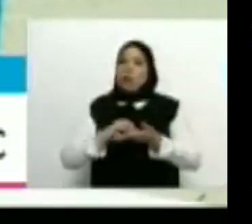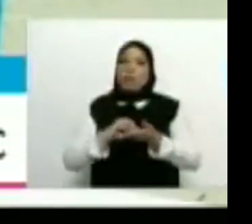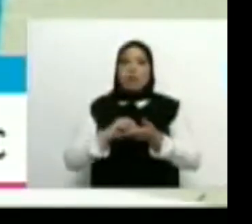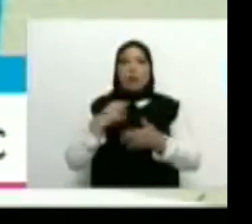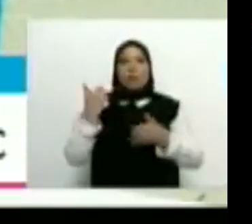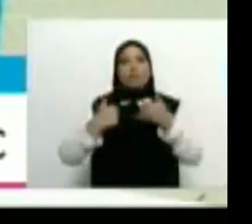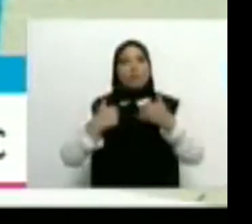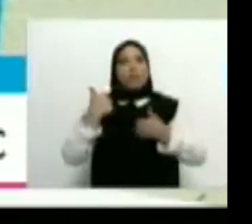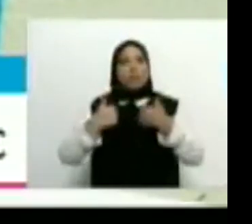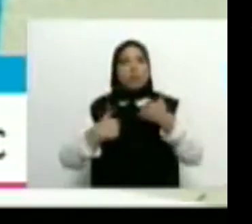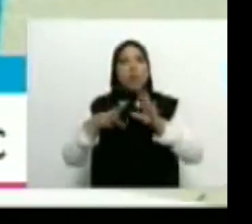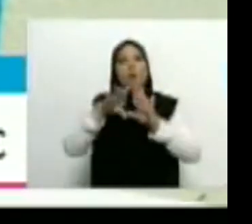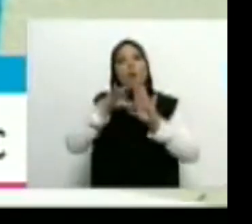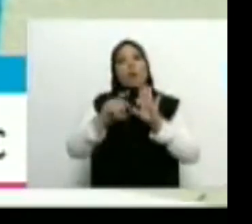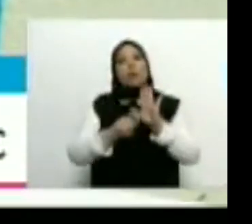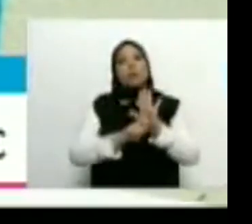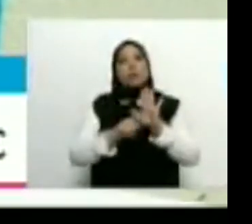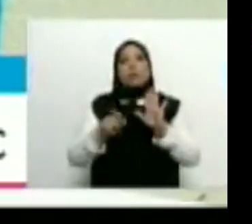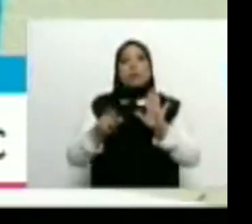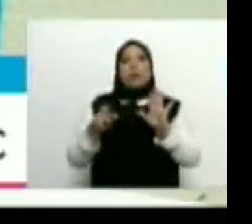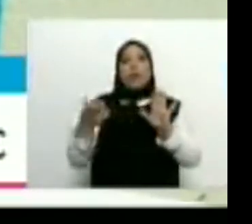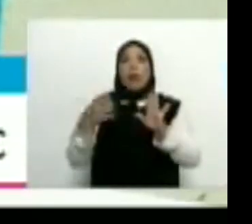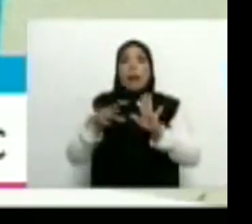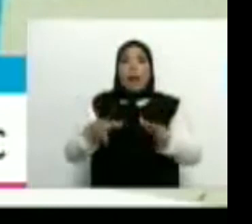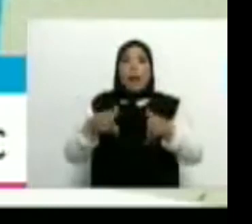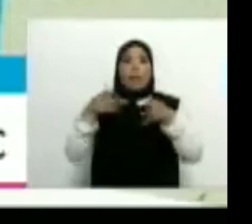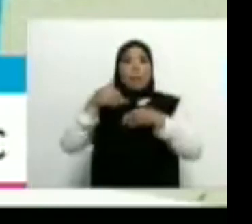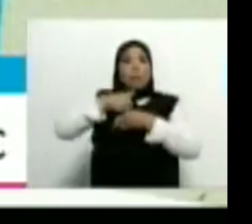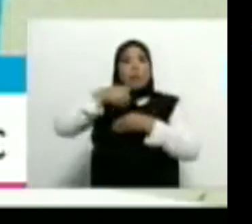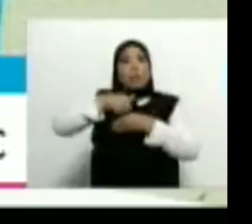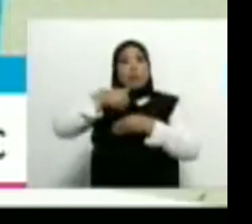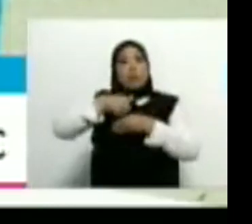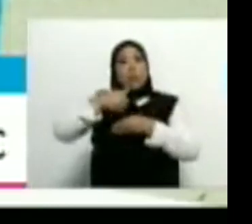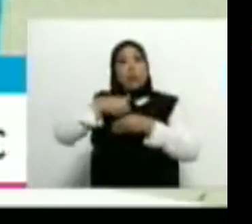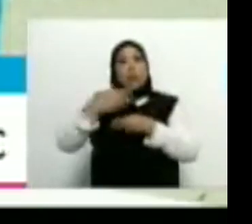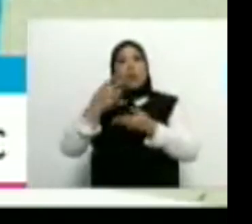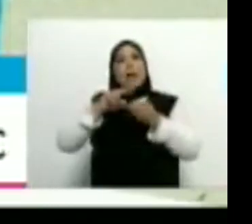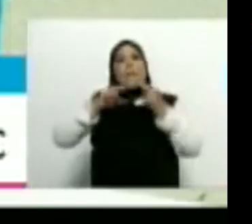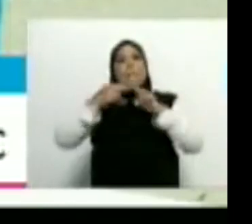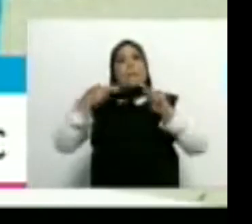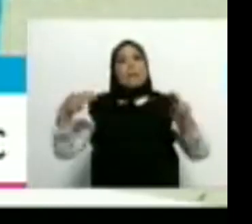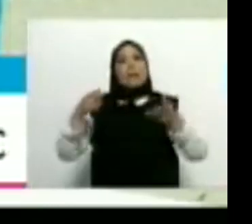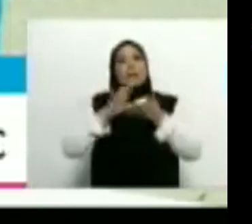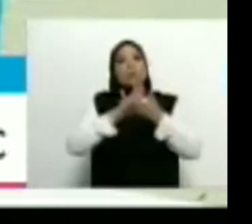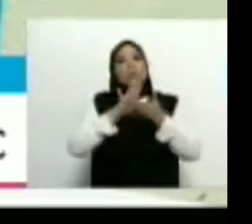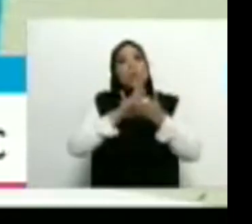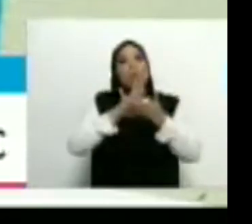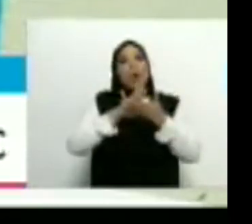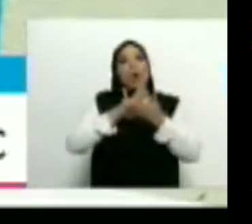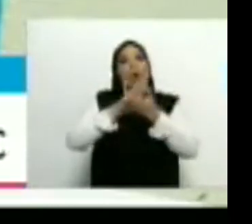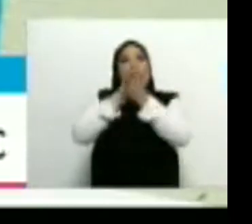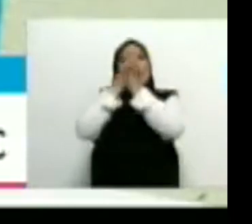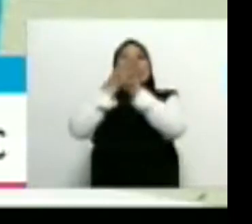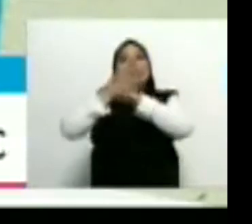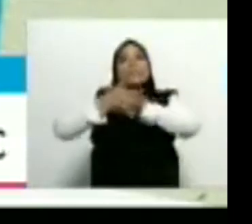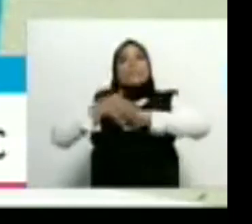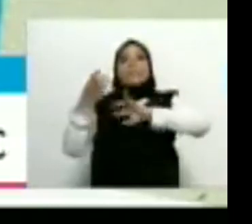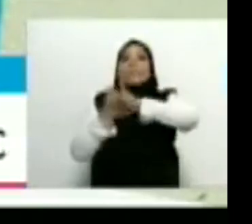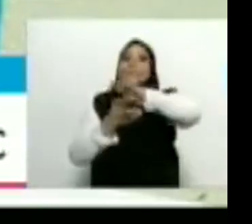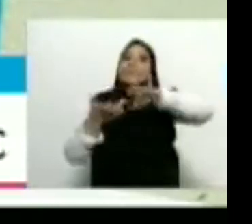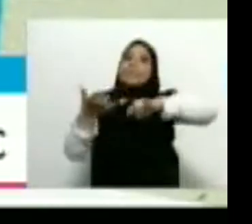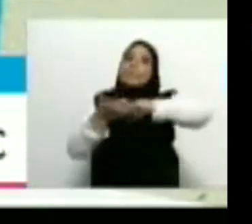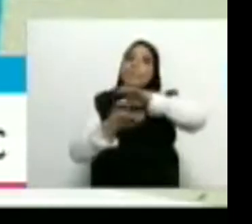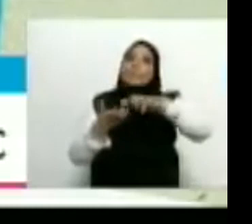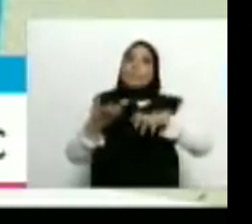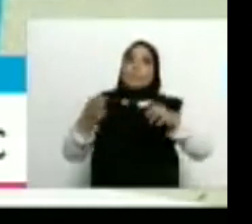elecciones de constituyente. Ganamos la constituyente y volvió la paz. Y se acabó la guarimba. Así que